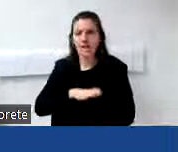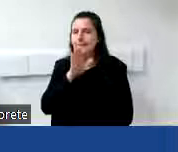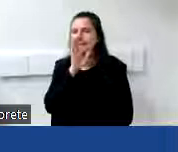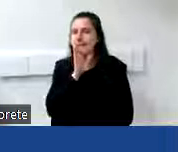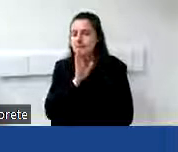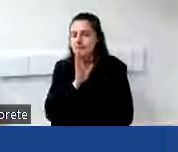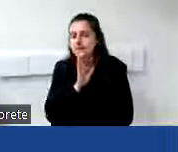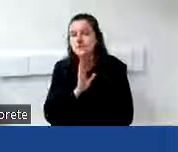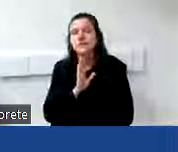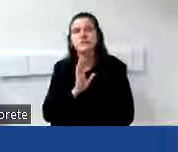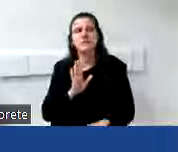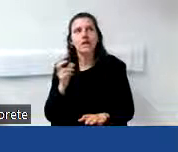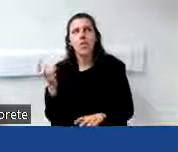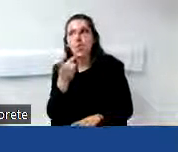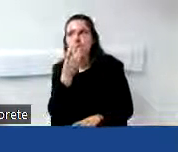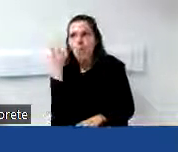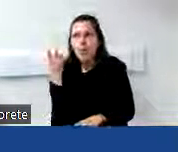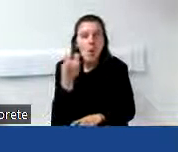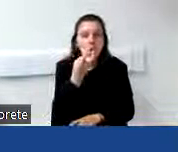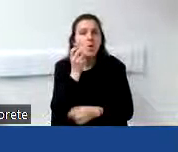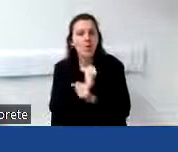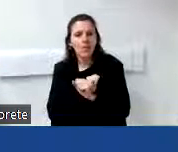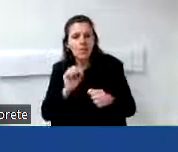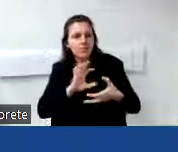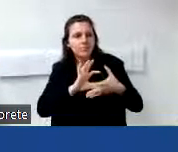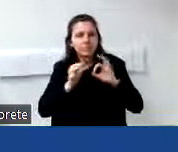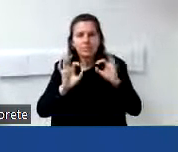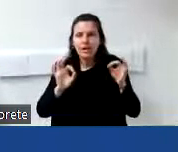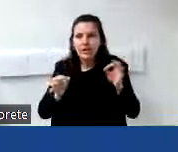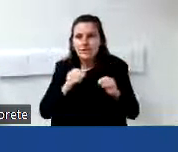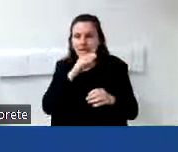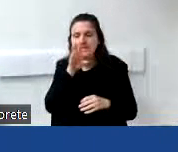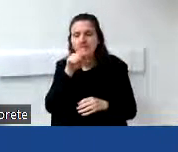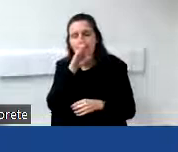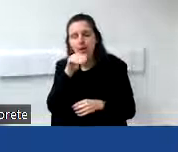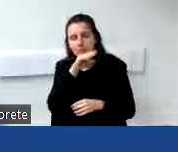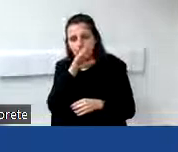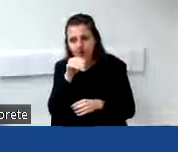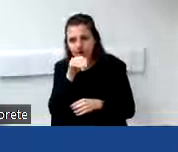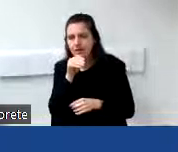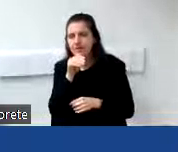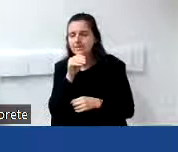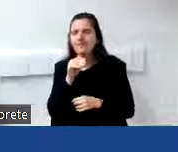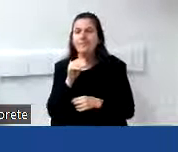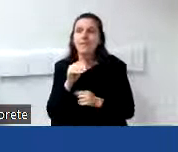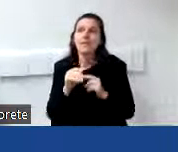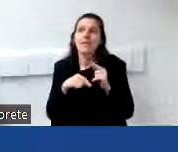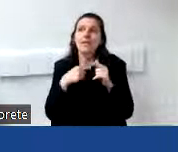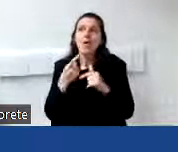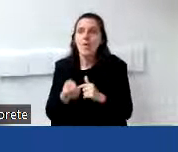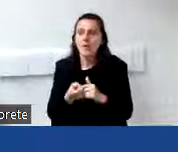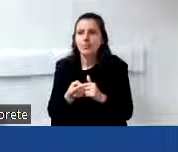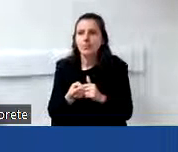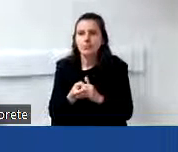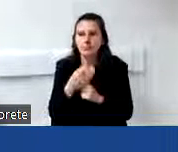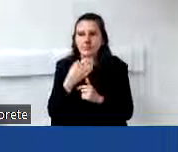que señale, que arme la frase que quiera, y bueno, y en función de eso verbalizar para verificar si entendimos